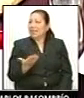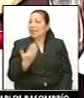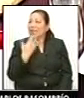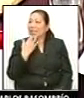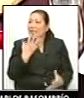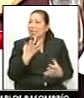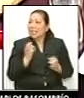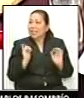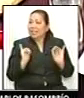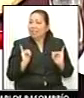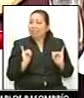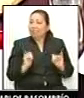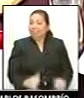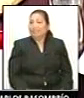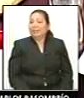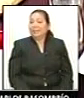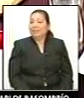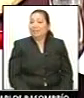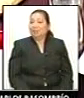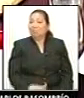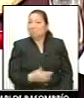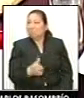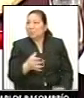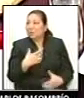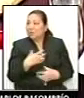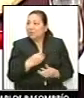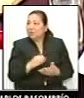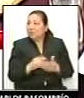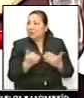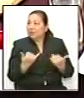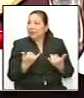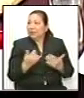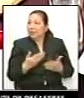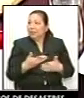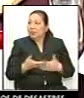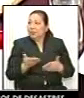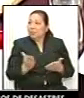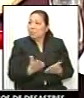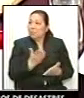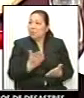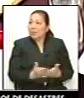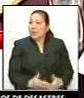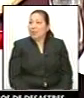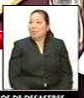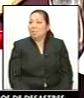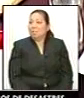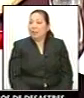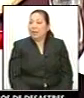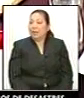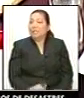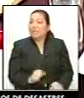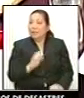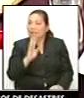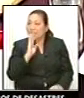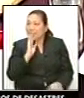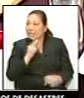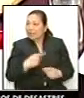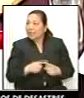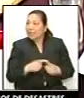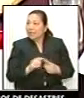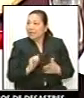quiere, finalmente, se va por donde se da gana. Y eso justamente trae esos problemas. Yo creo, si hablamos de